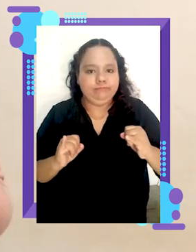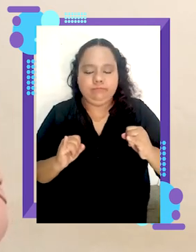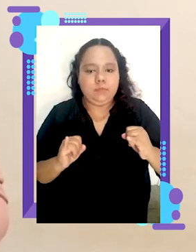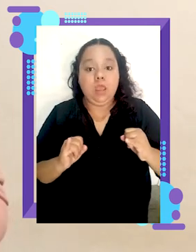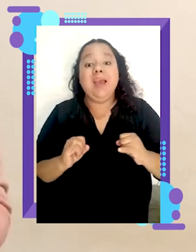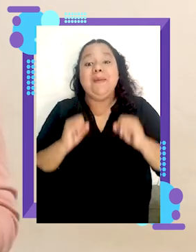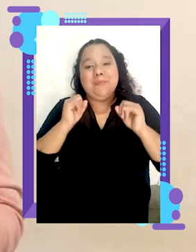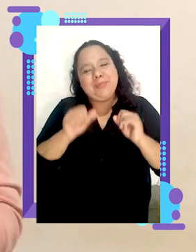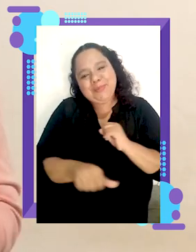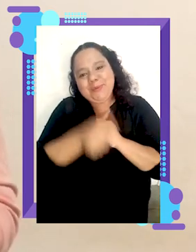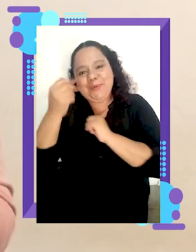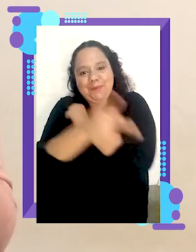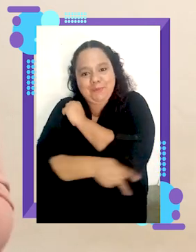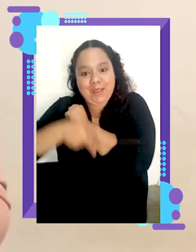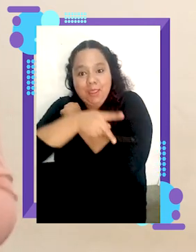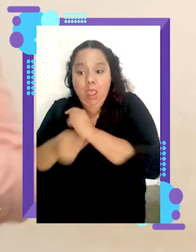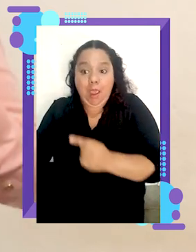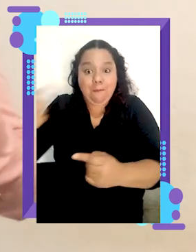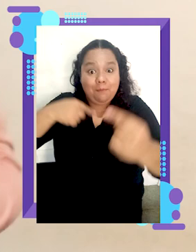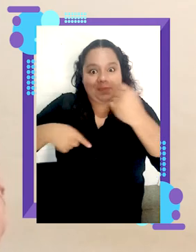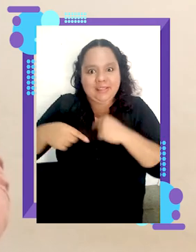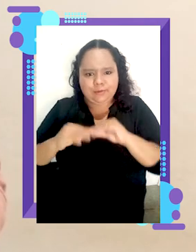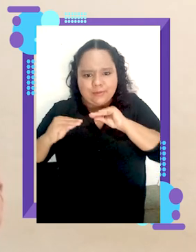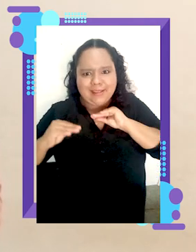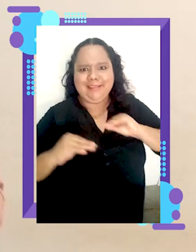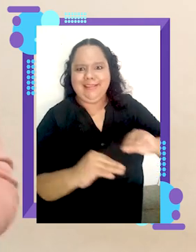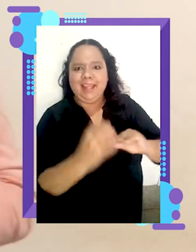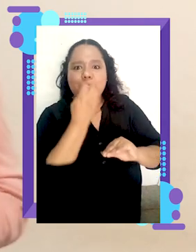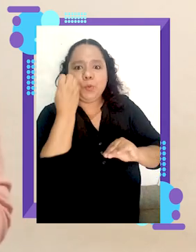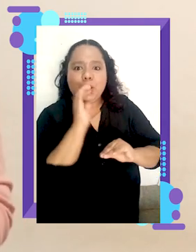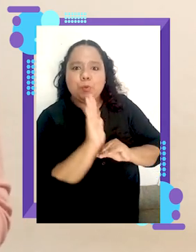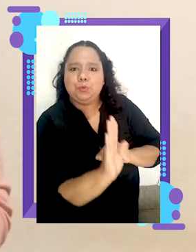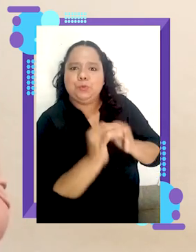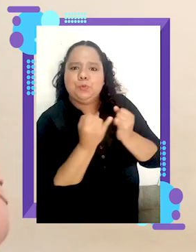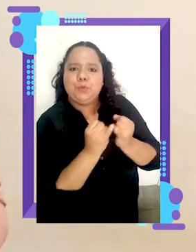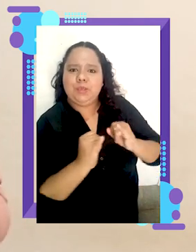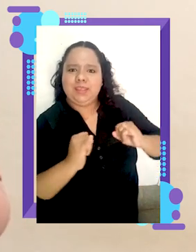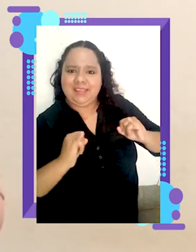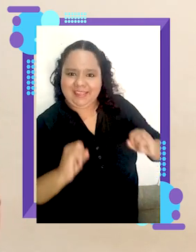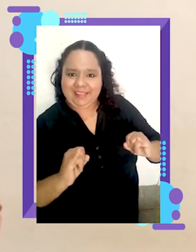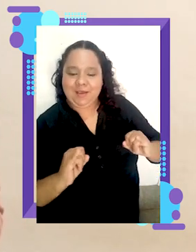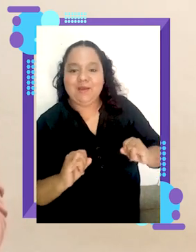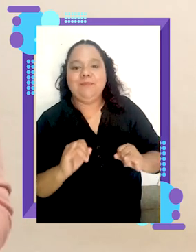venido capacitadores que les están recordando y enseñando en las escuelas la lengua